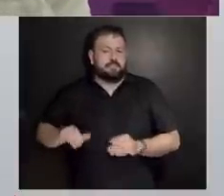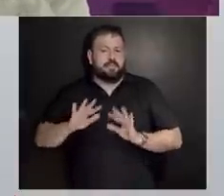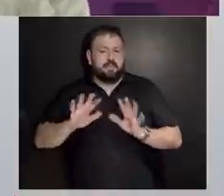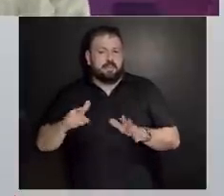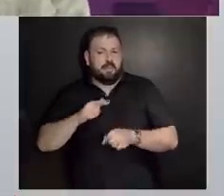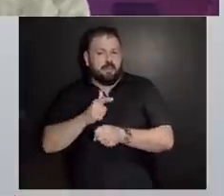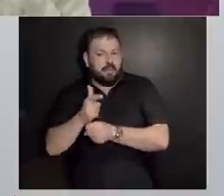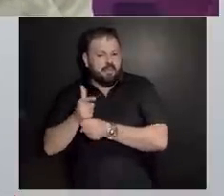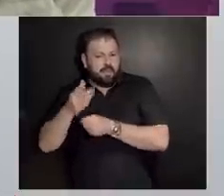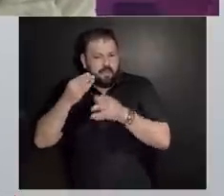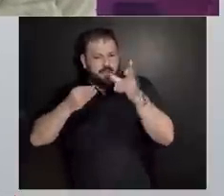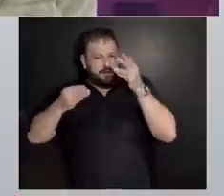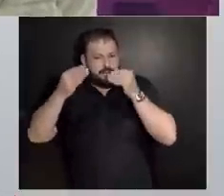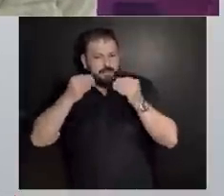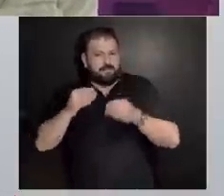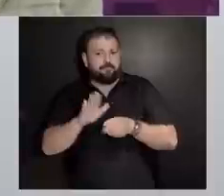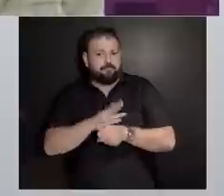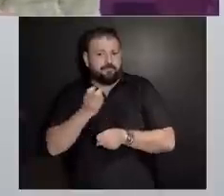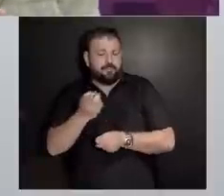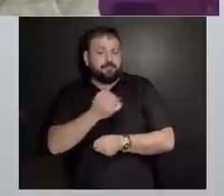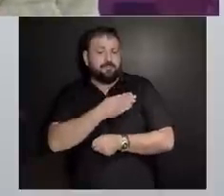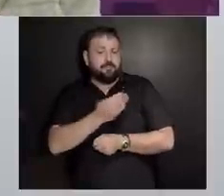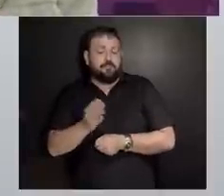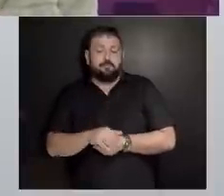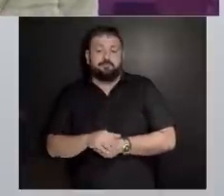aprendiendo el día de hoy y pues bueno,